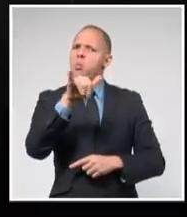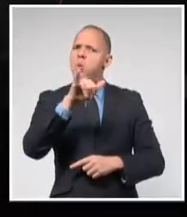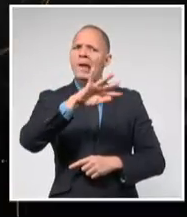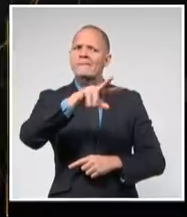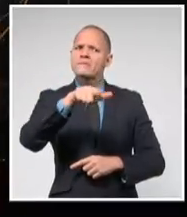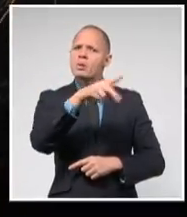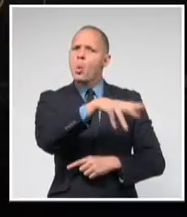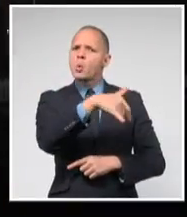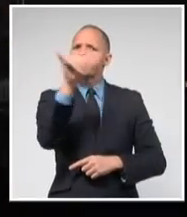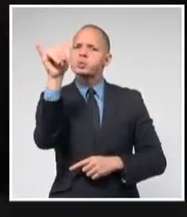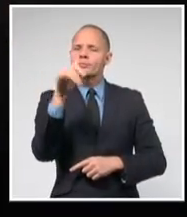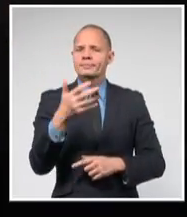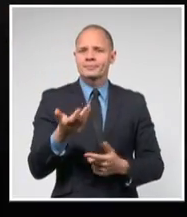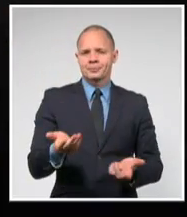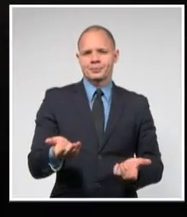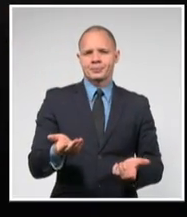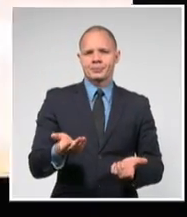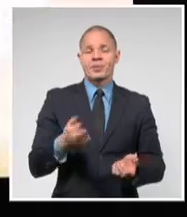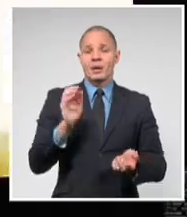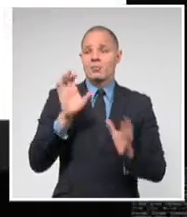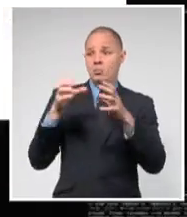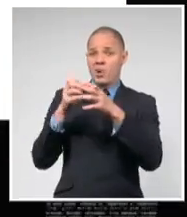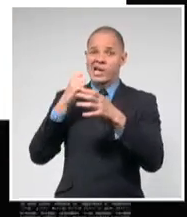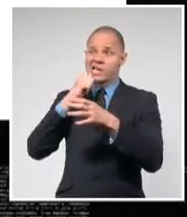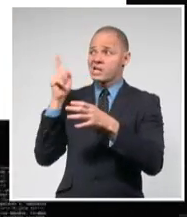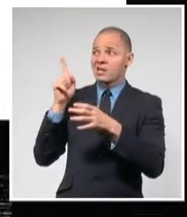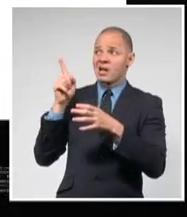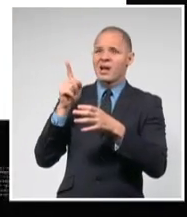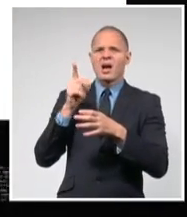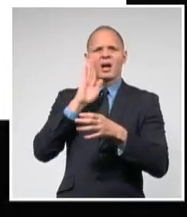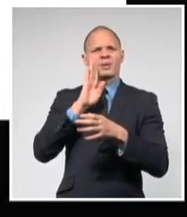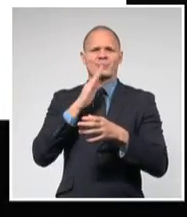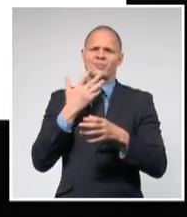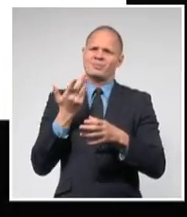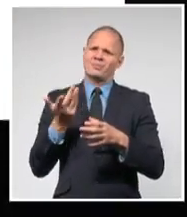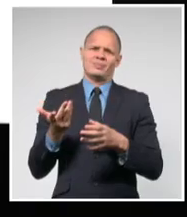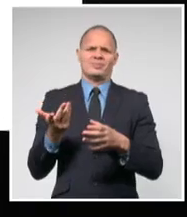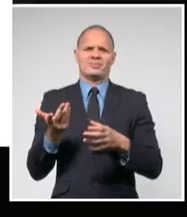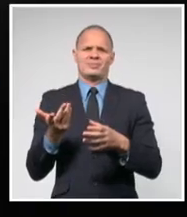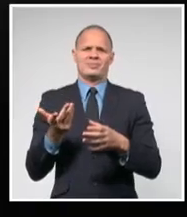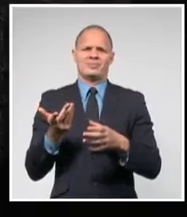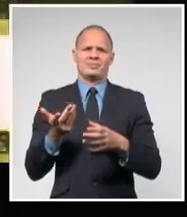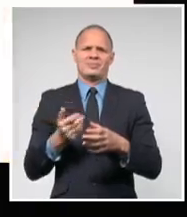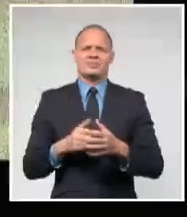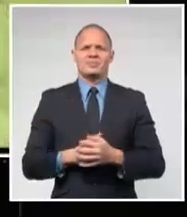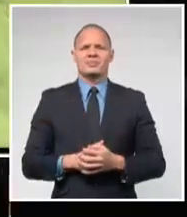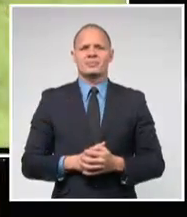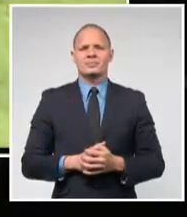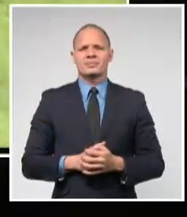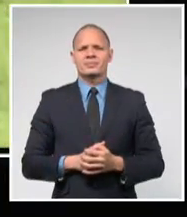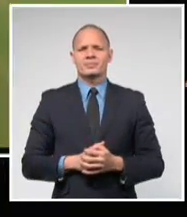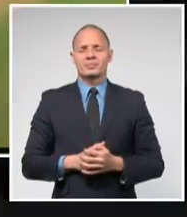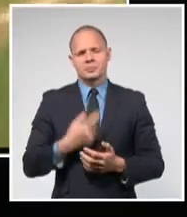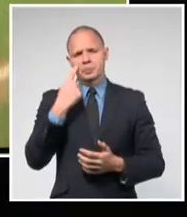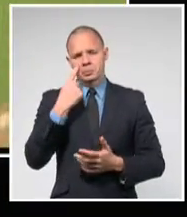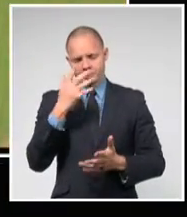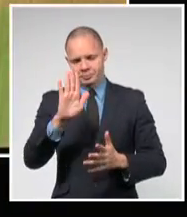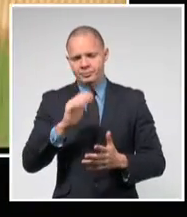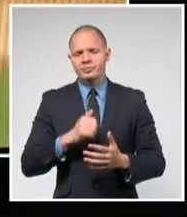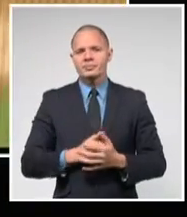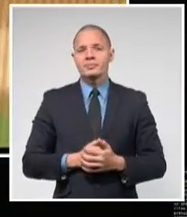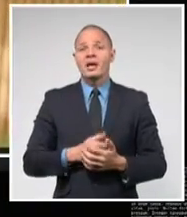lugar a dudas la imagen que tenía las Grandes Ligas y su vinculación al tráfico de peloteros cubanos. O sea, había una